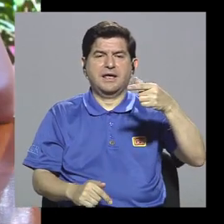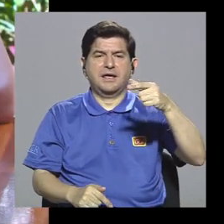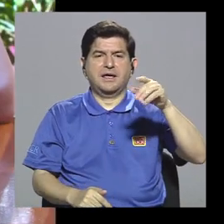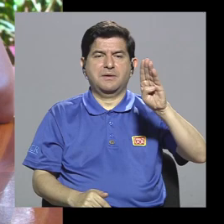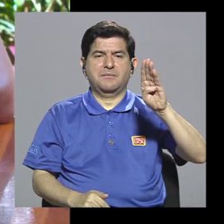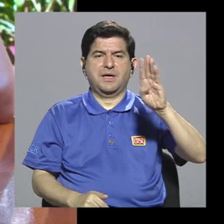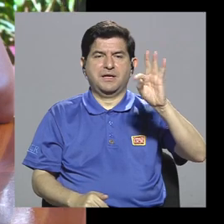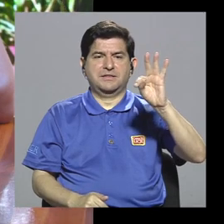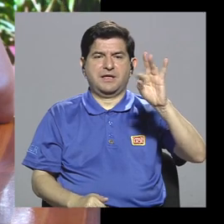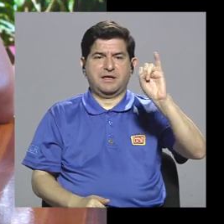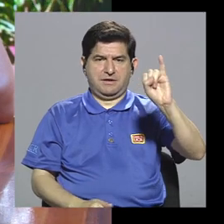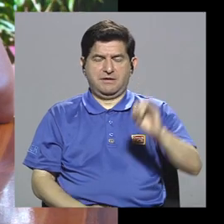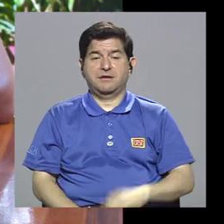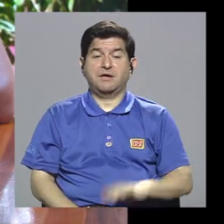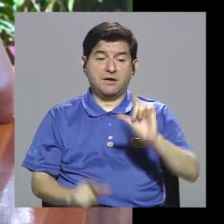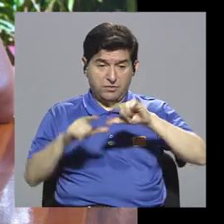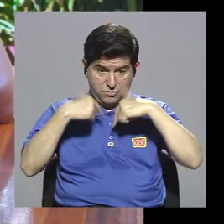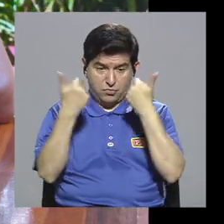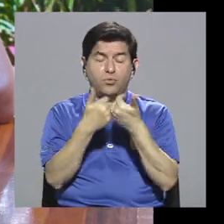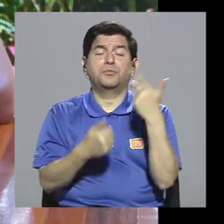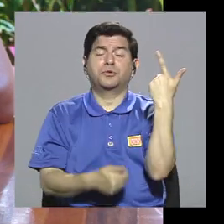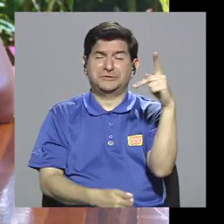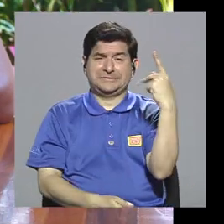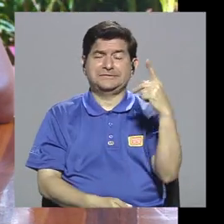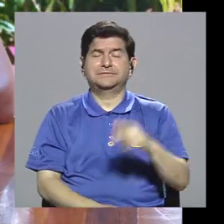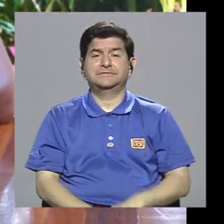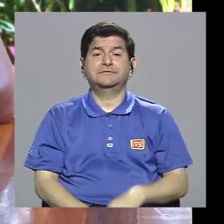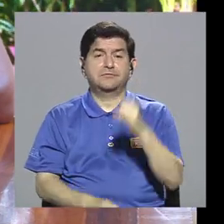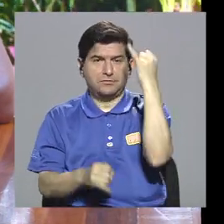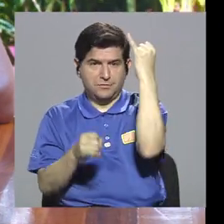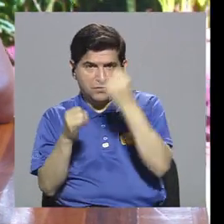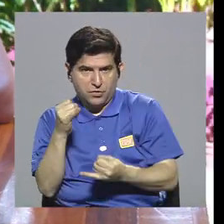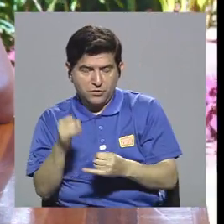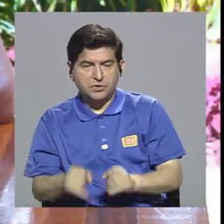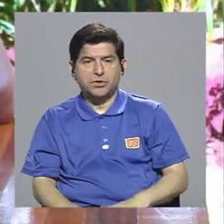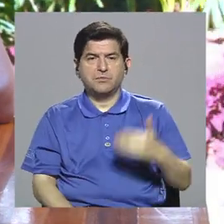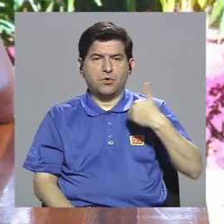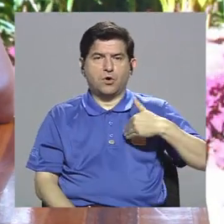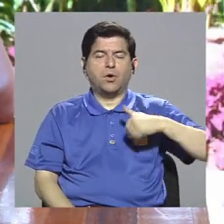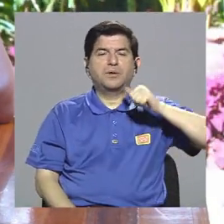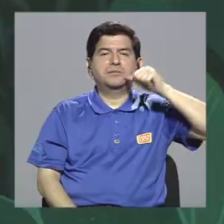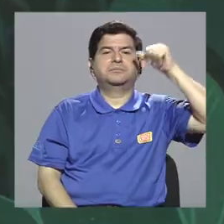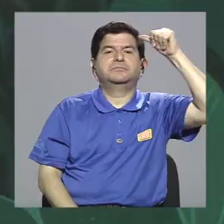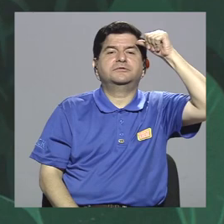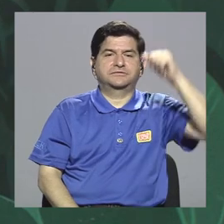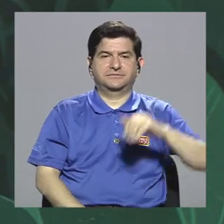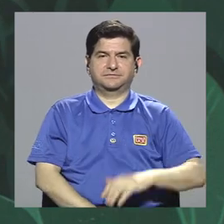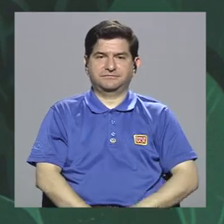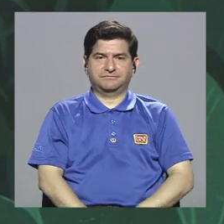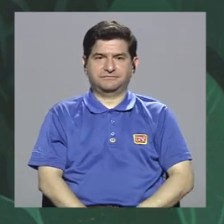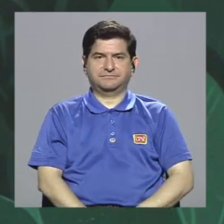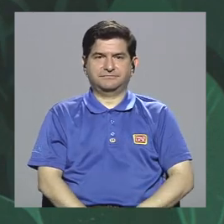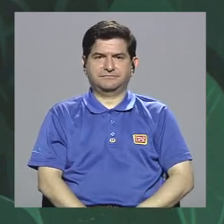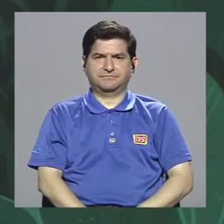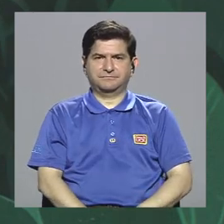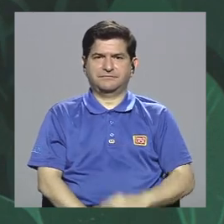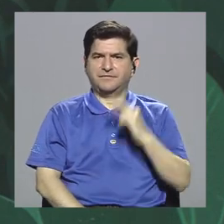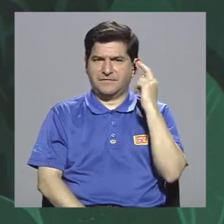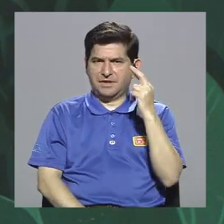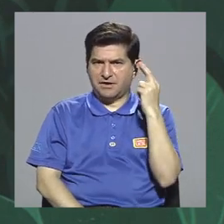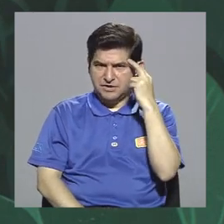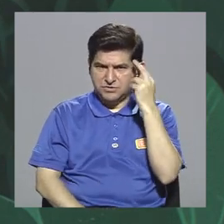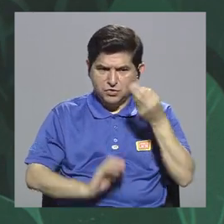es otro grupo de riesgo. Y finalmente a hombres adultos. Porque las cifras